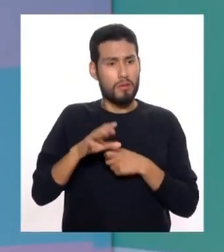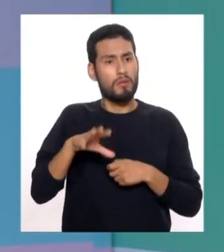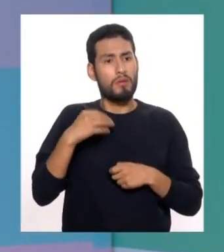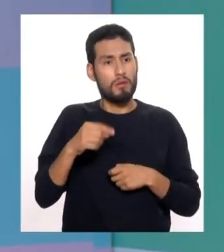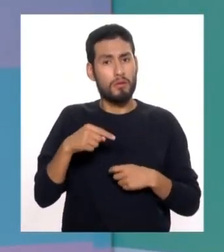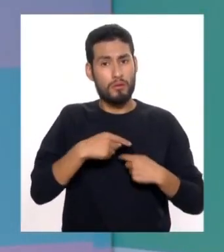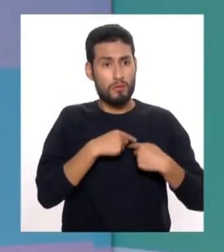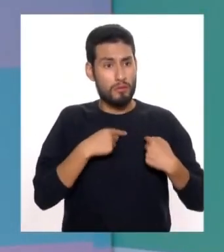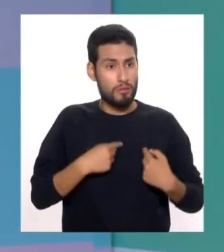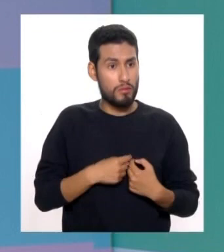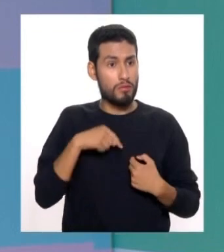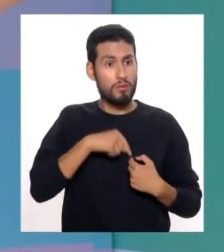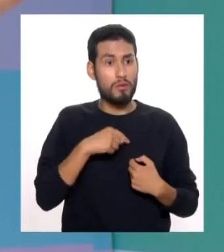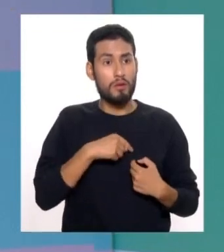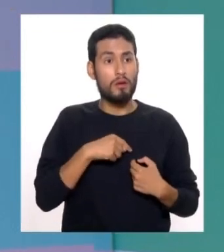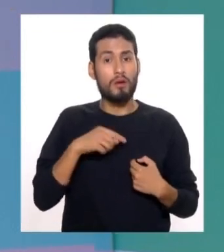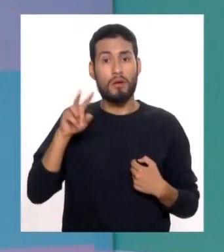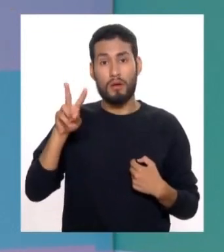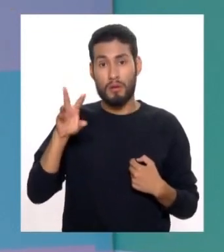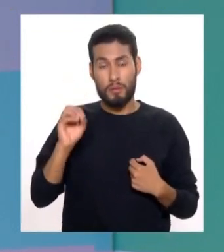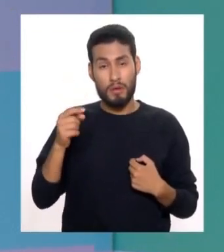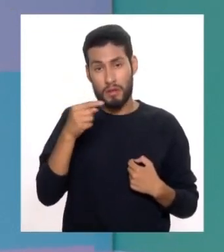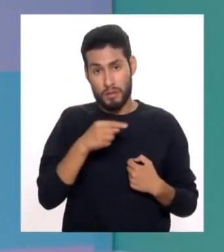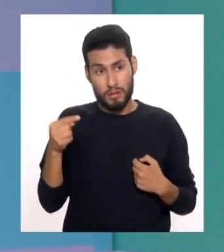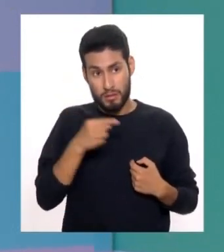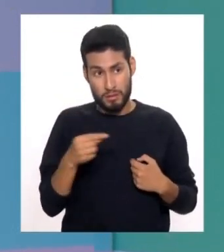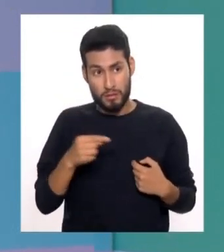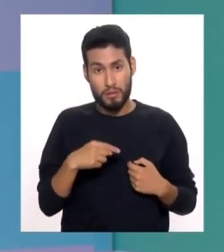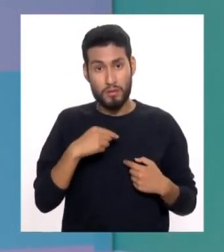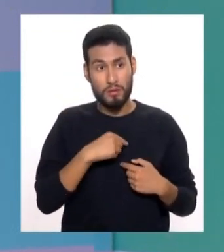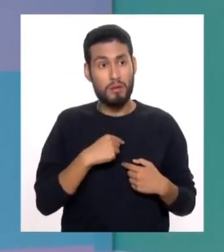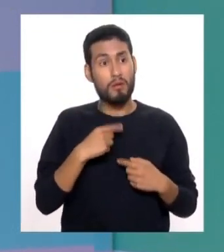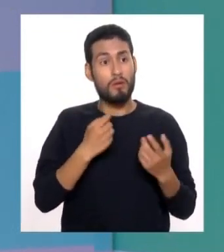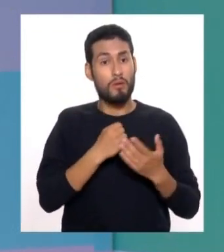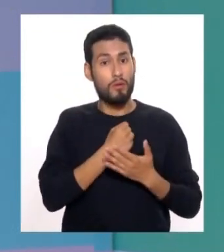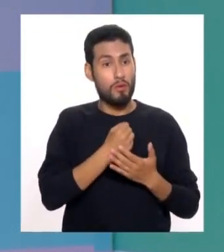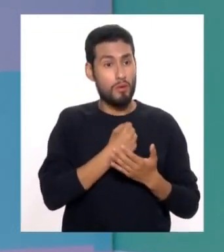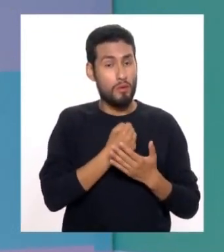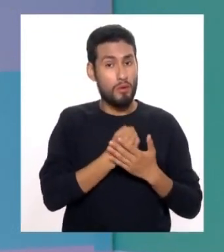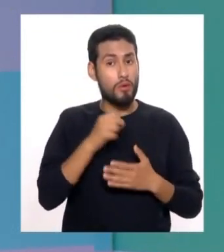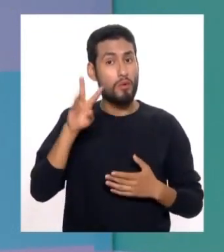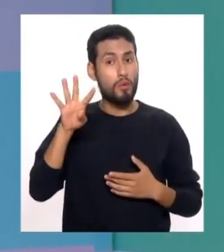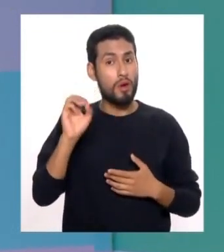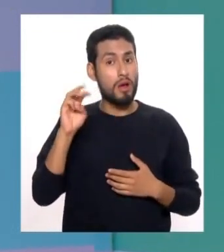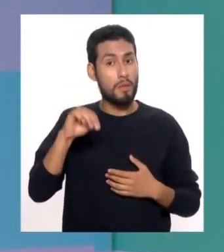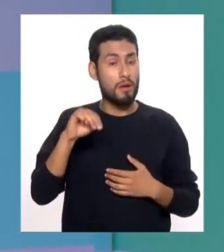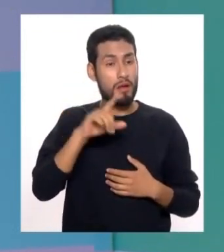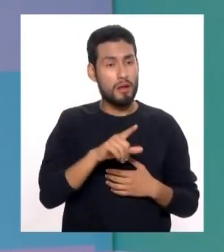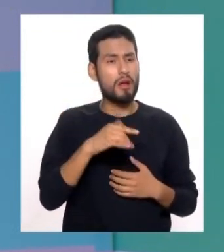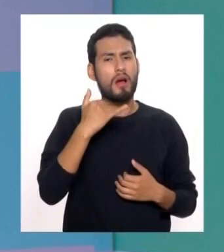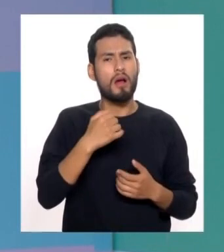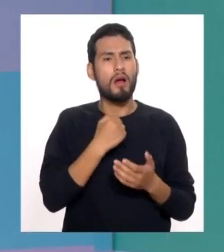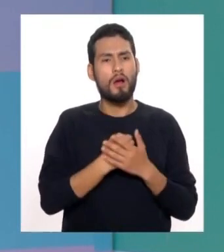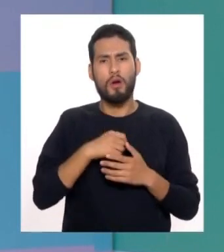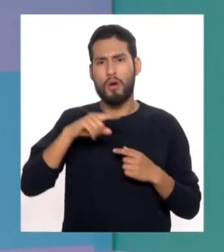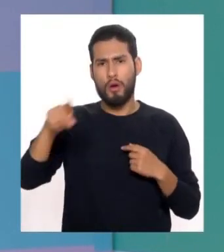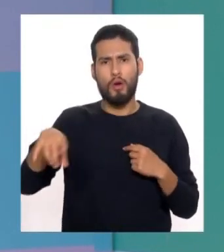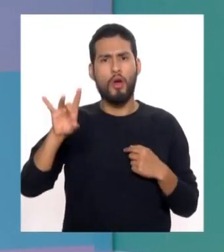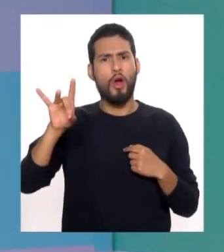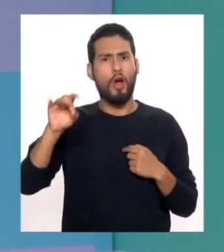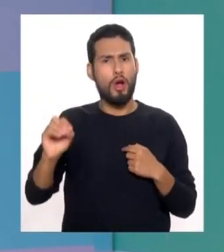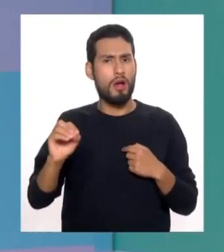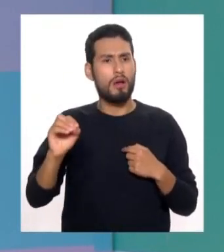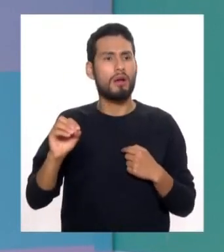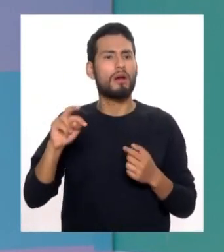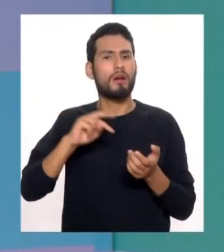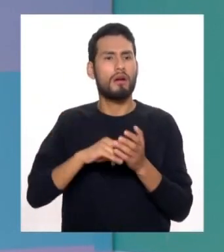ese corazoncito que tiene a las 20 semanas programado manejar 40 mililitros, ahora va a manejar 80, el doble. Y